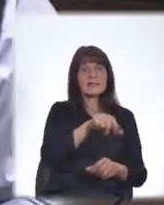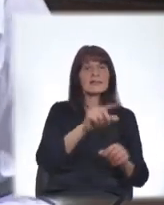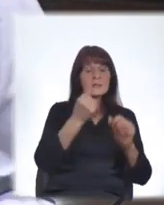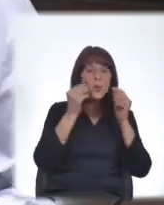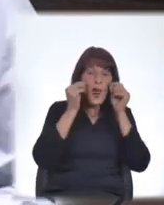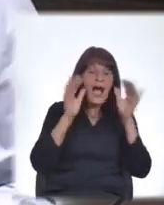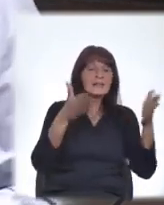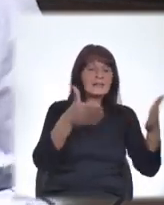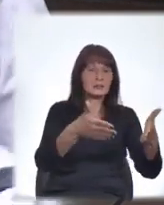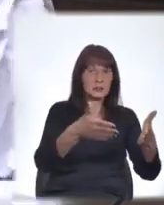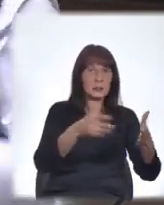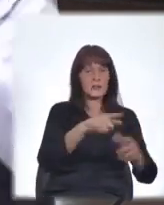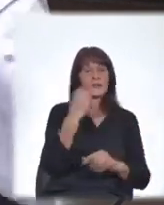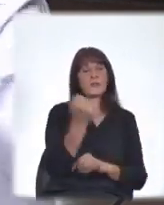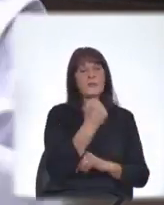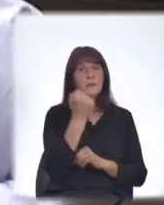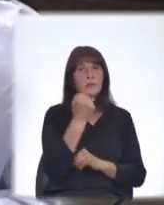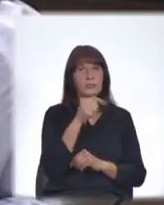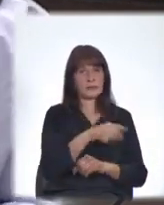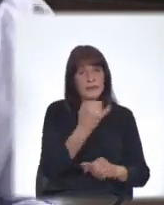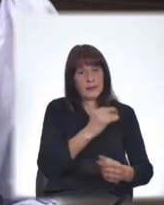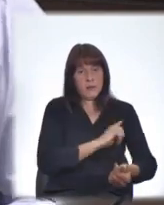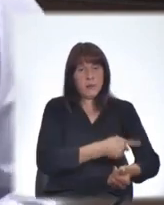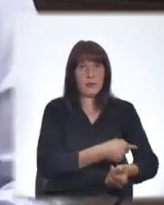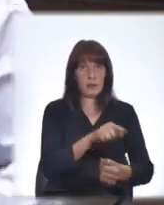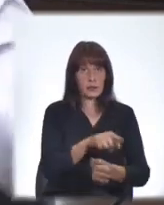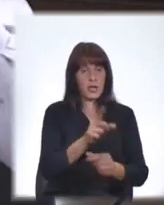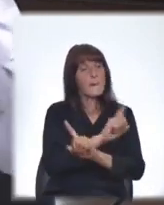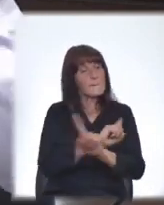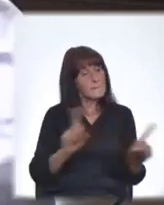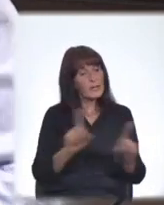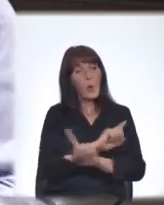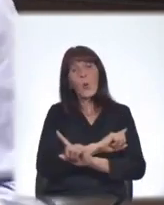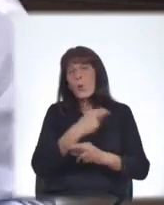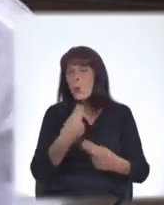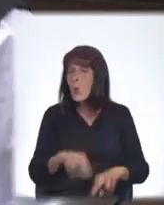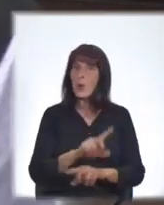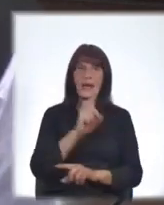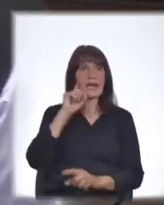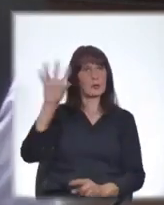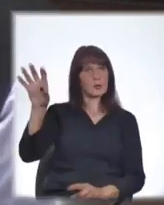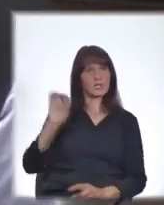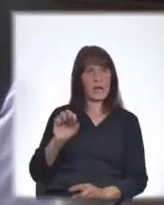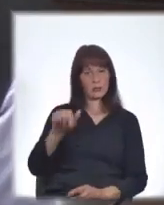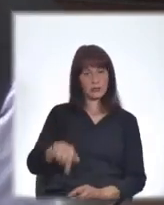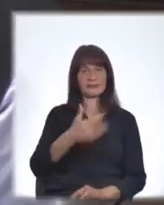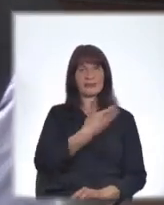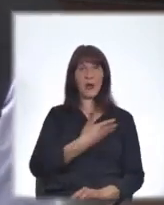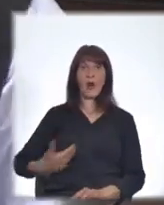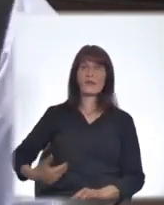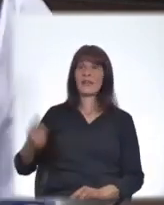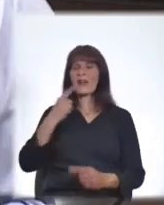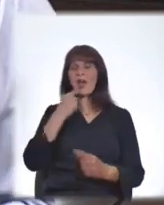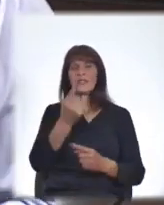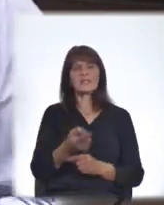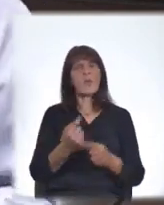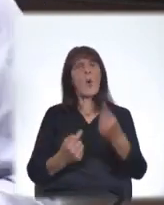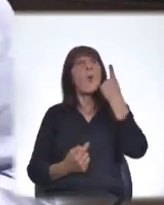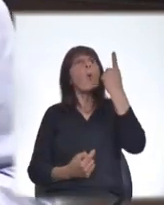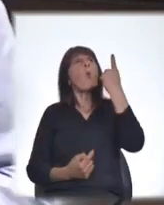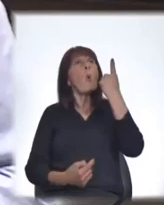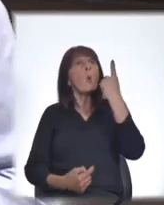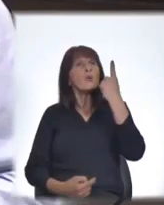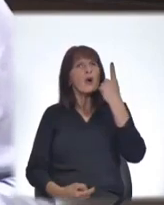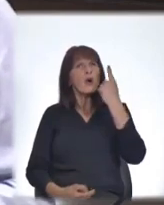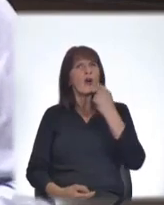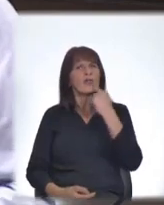en esa área muy importante y poderosa. Pero nunca hemos escuchado de parte de este gobierno un solo